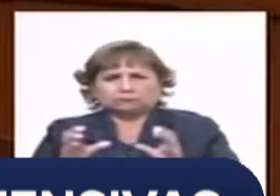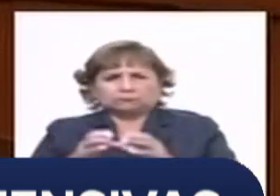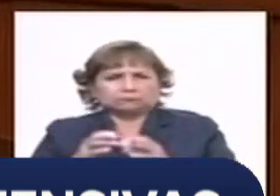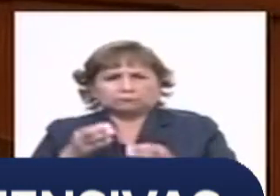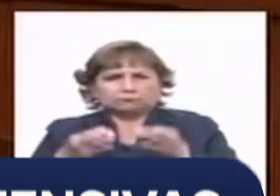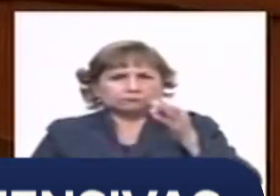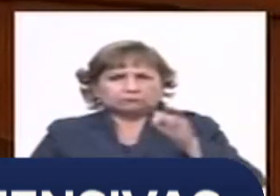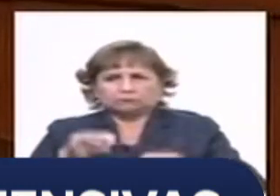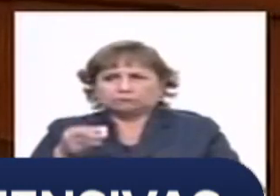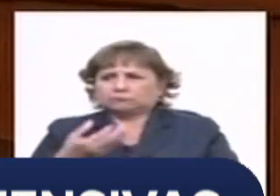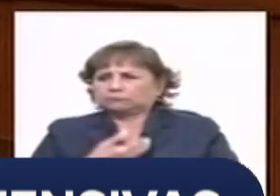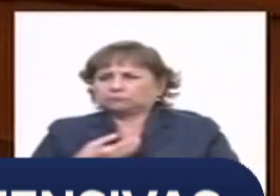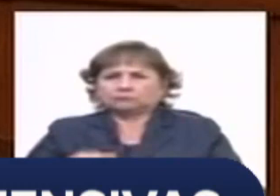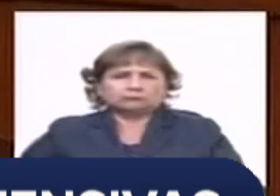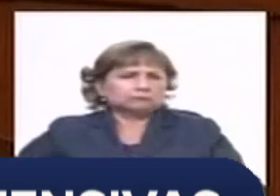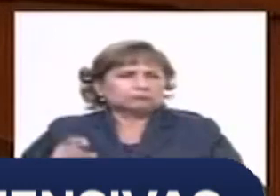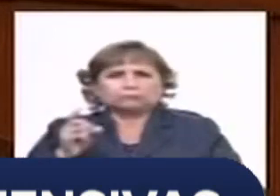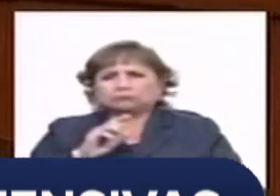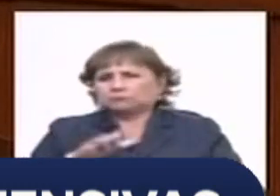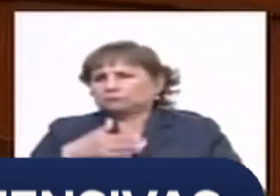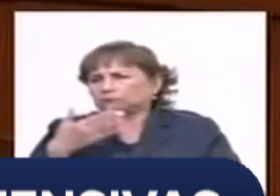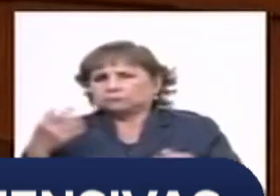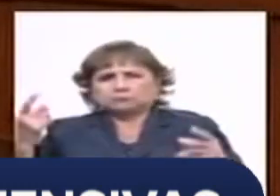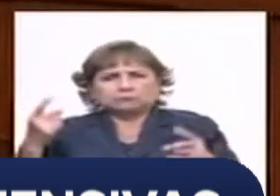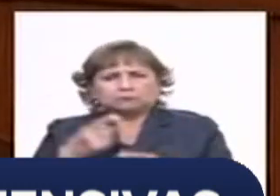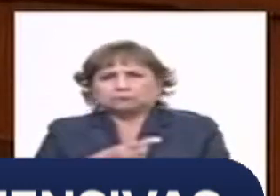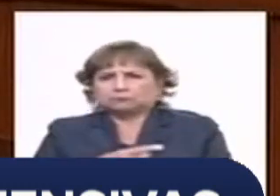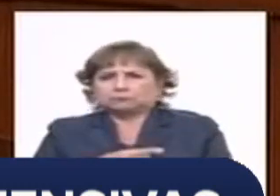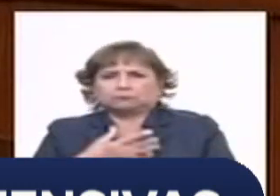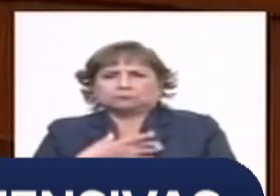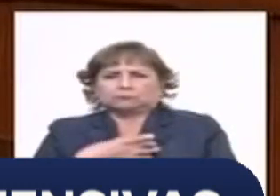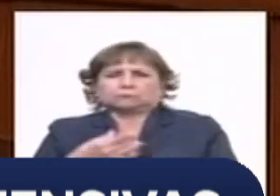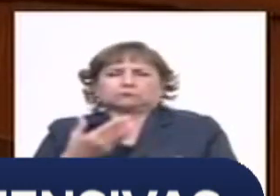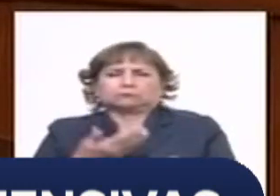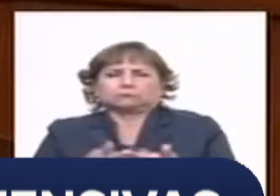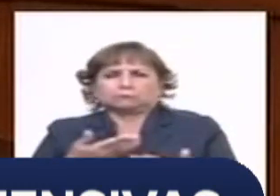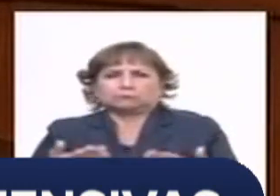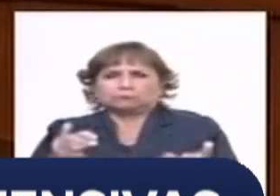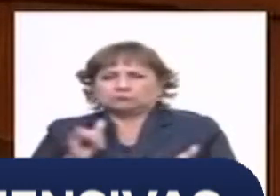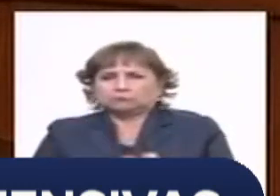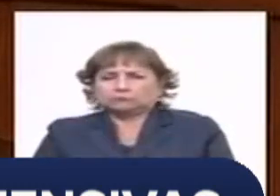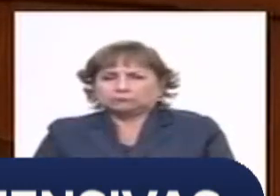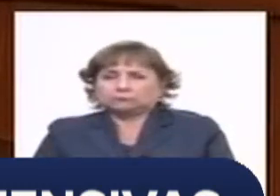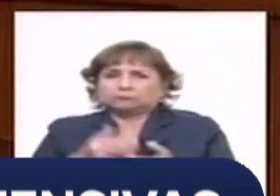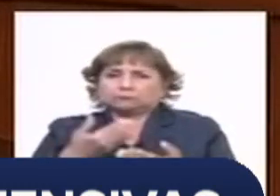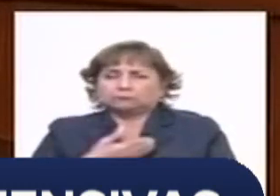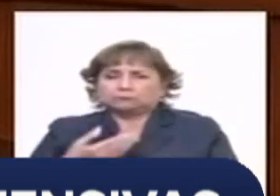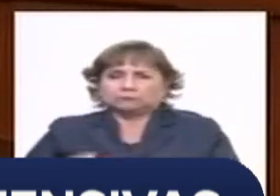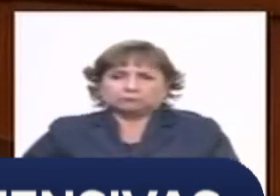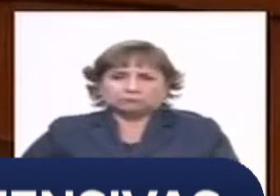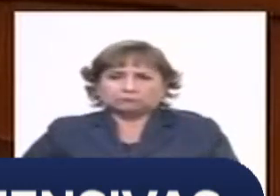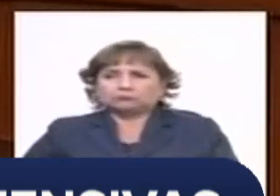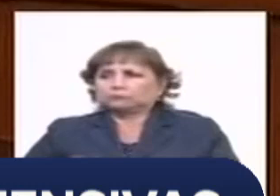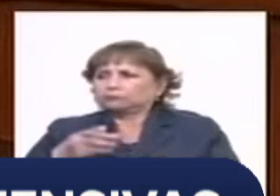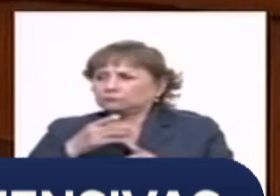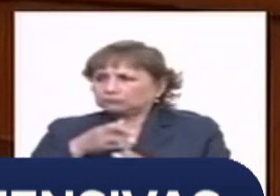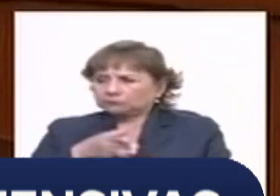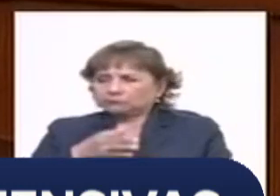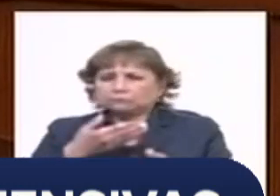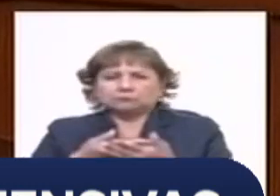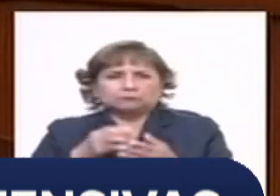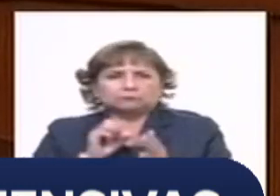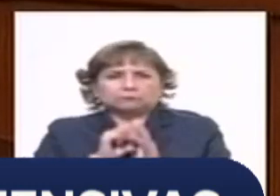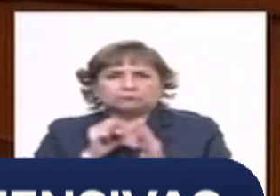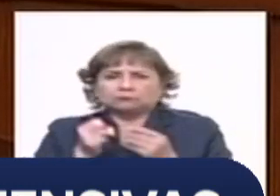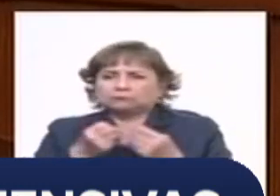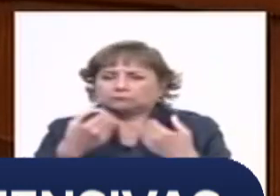censurados. Un dato interesante es que se presentaron además 10 mociones de censura contra la presidenta del Congreso y su mesa